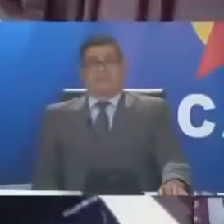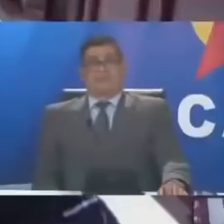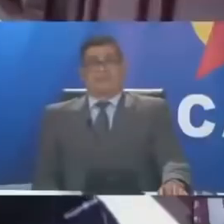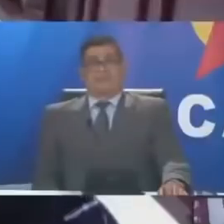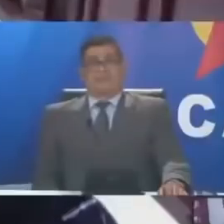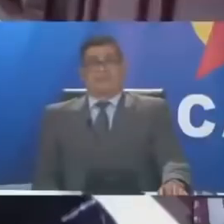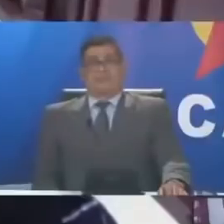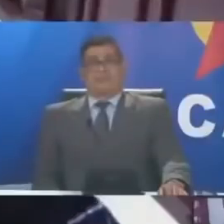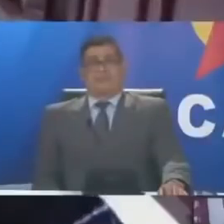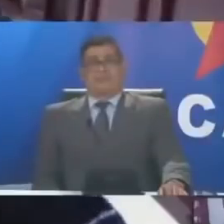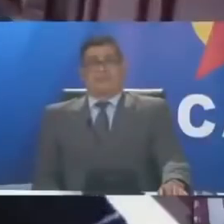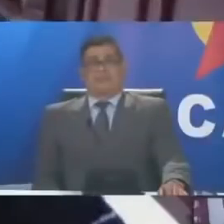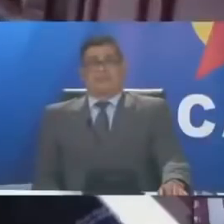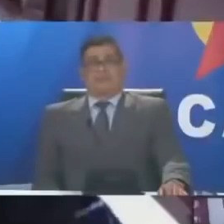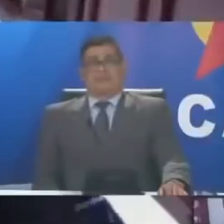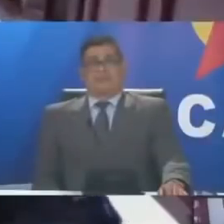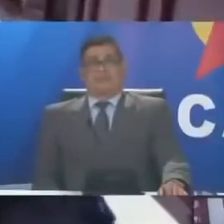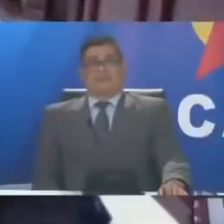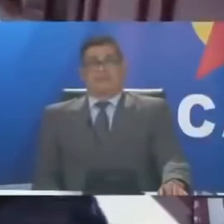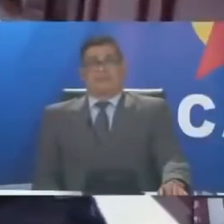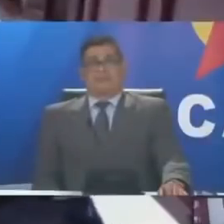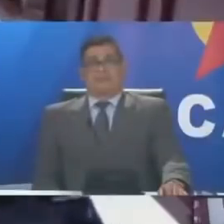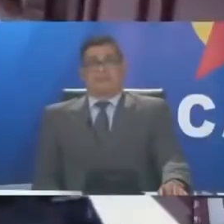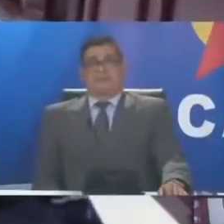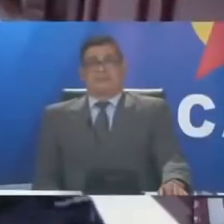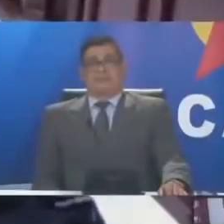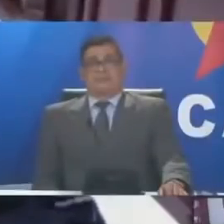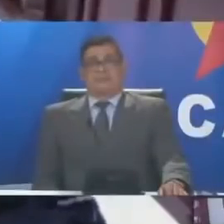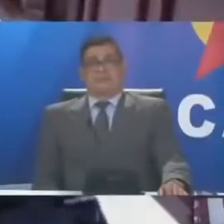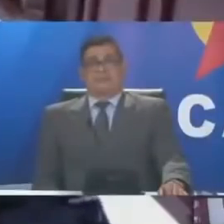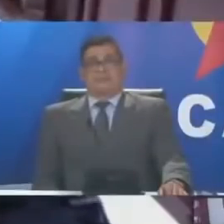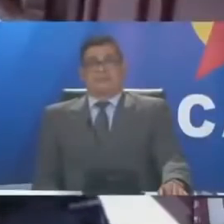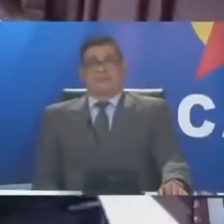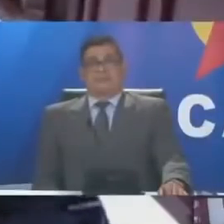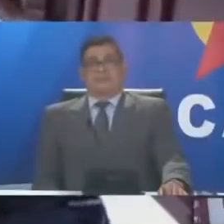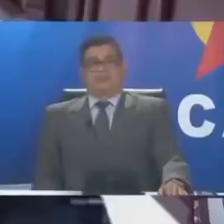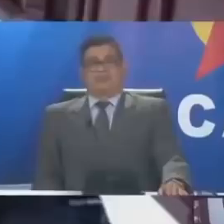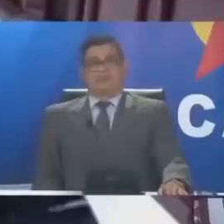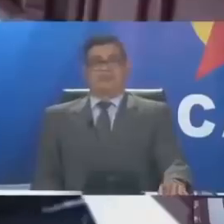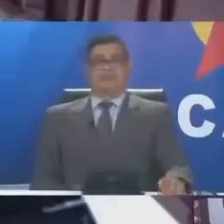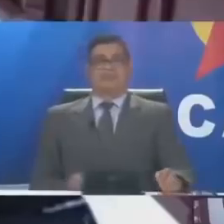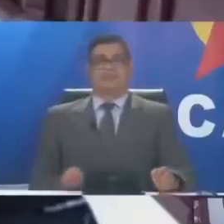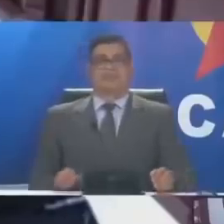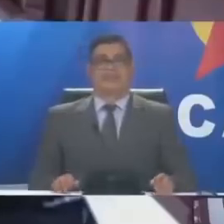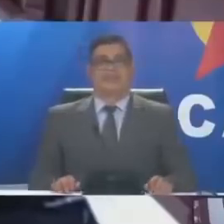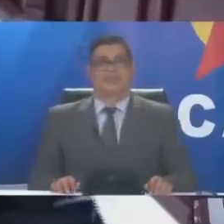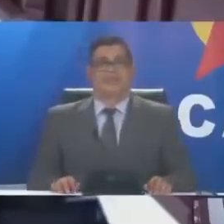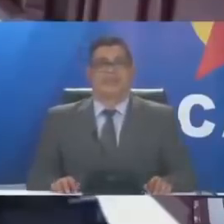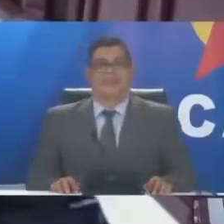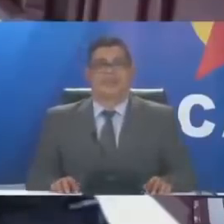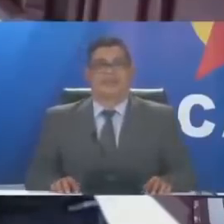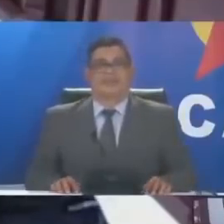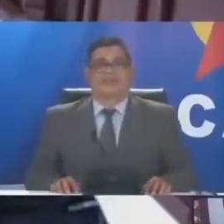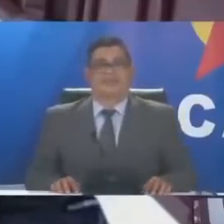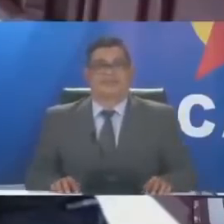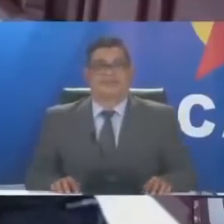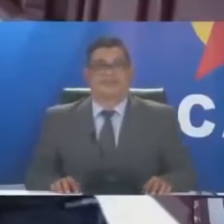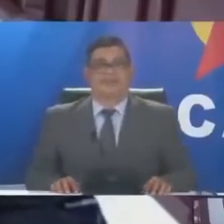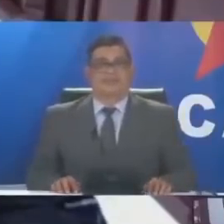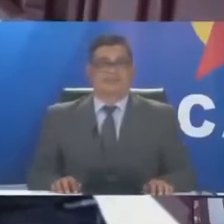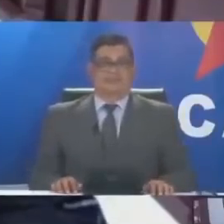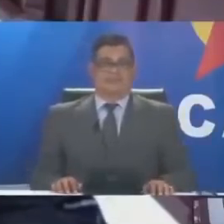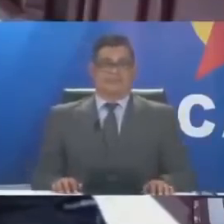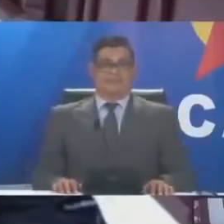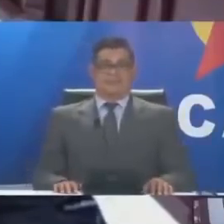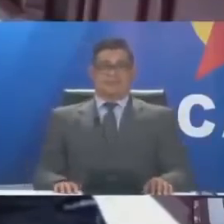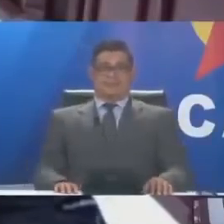perspectiva bíblica si vamos a citar lo de saqueo es que jesús le ofrece perdón a ese caballero que había